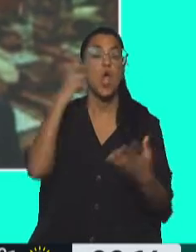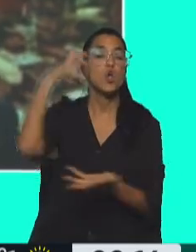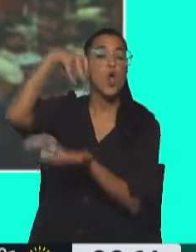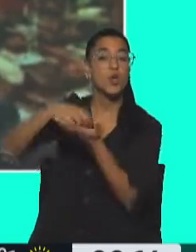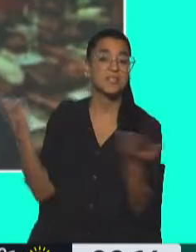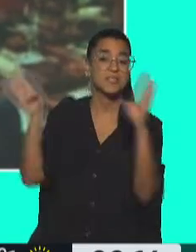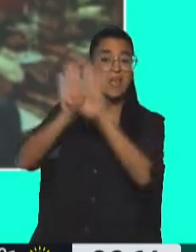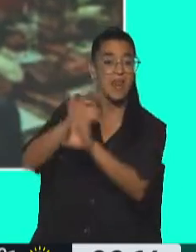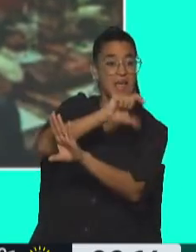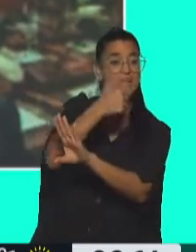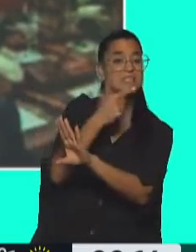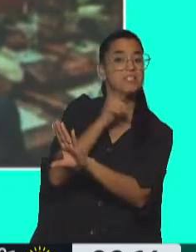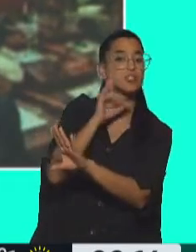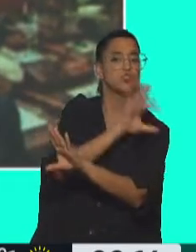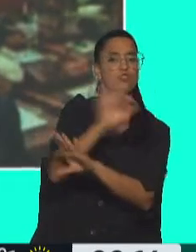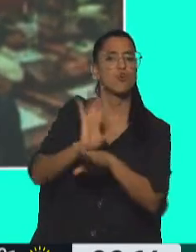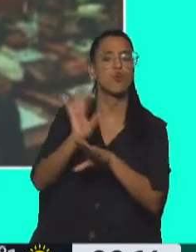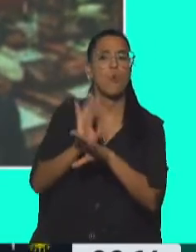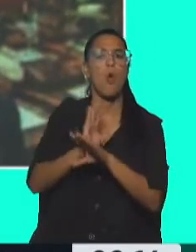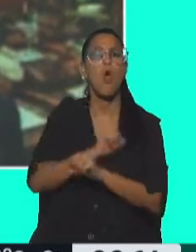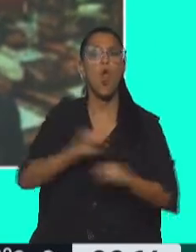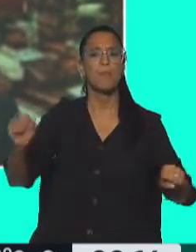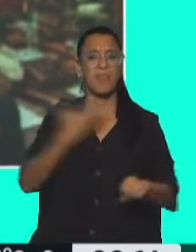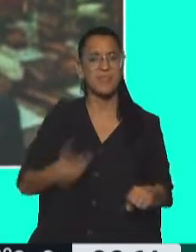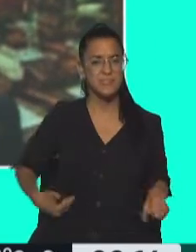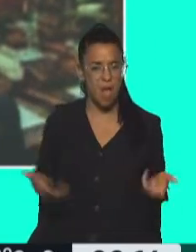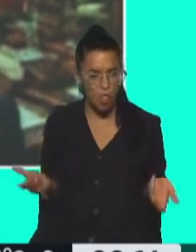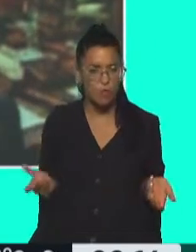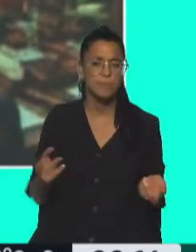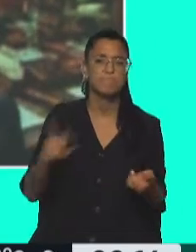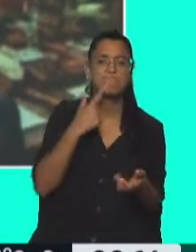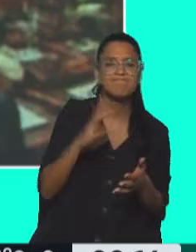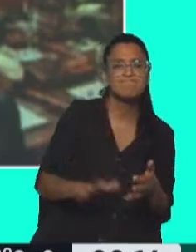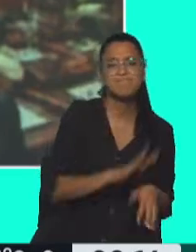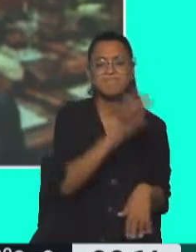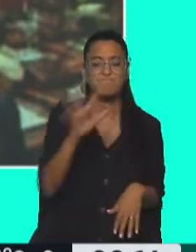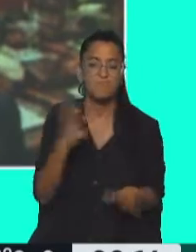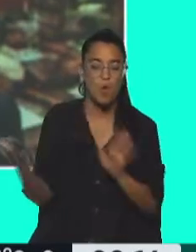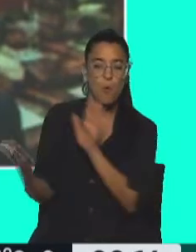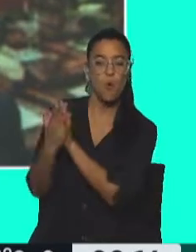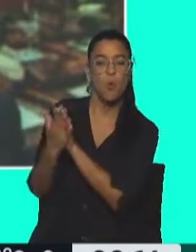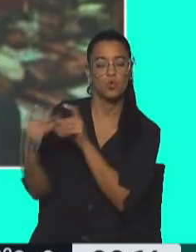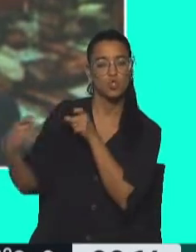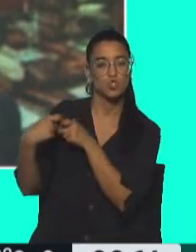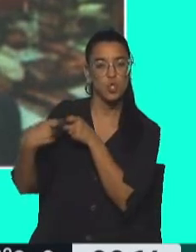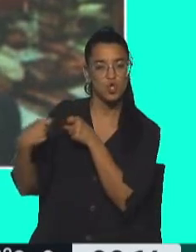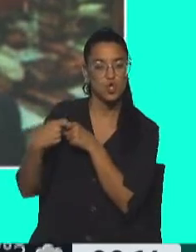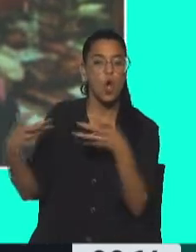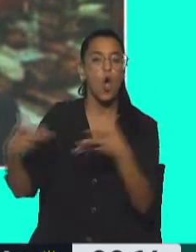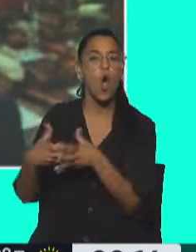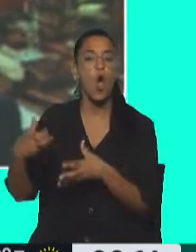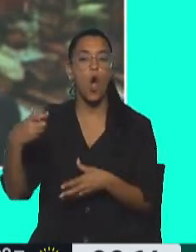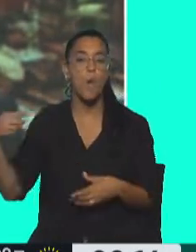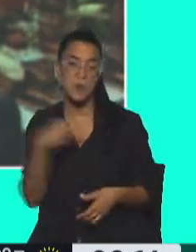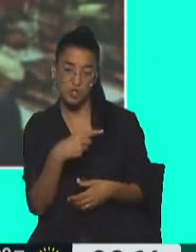de parte de Castillo había sido un golpe de Estado. Entonces, se sospecha de alguna colusión entre la oposición,